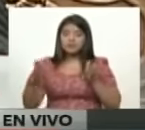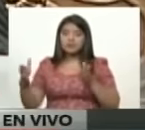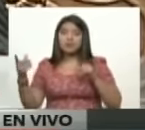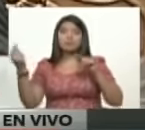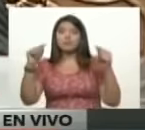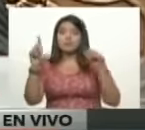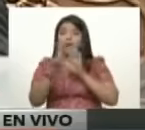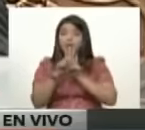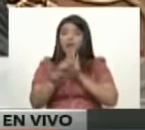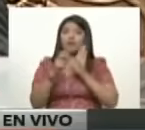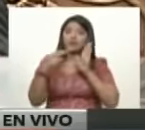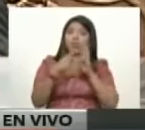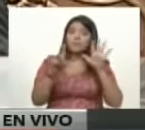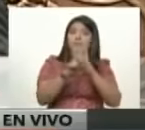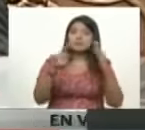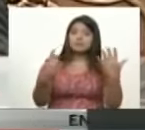ordinaria